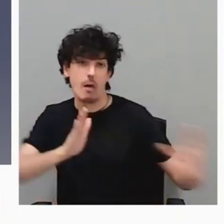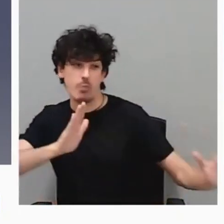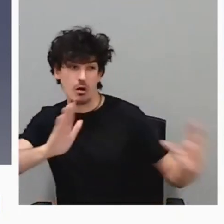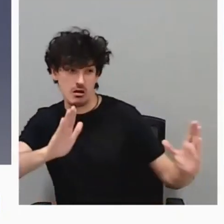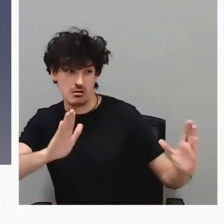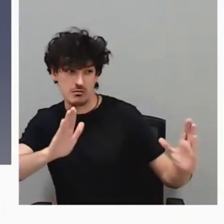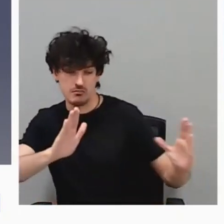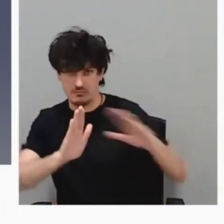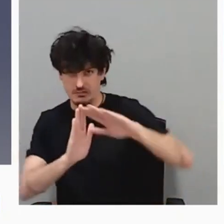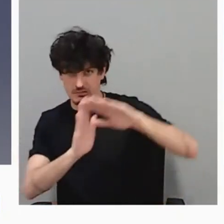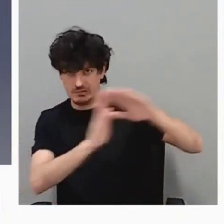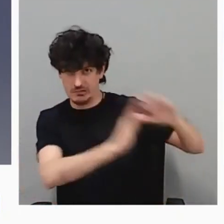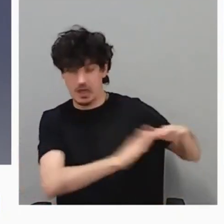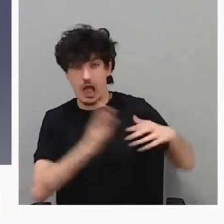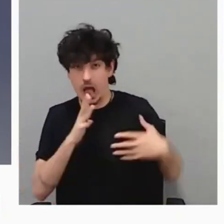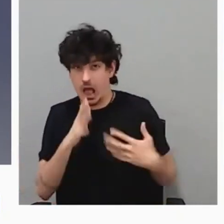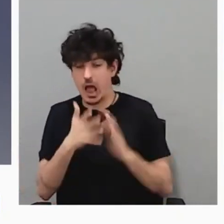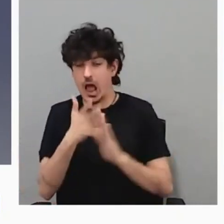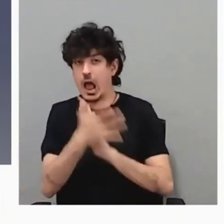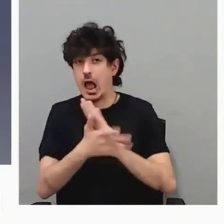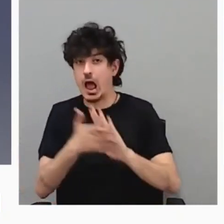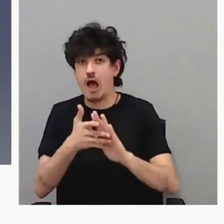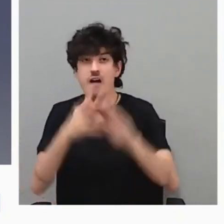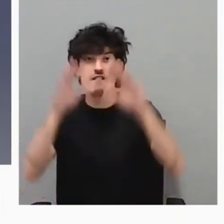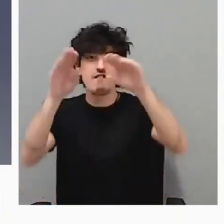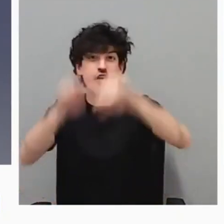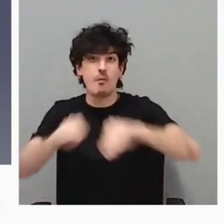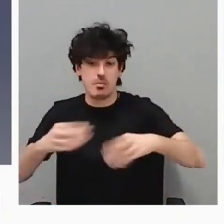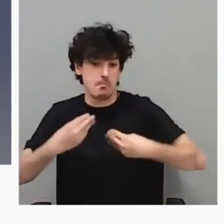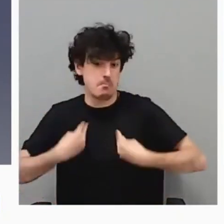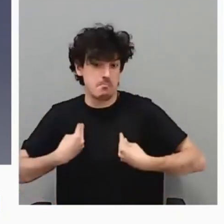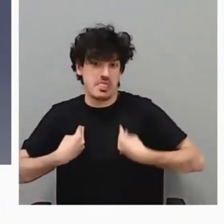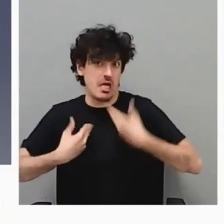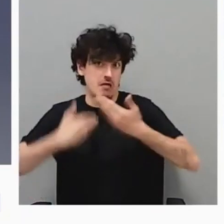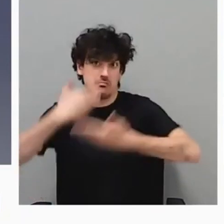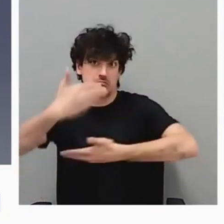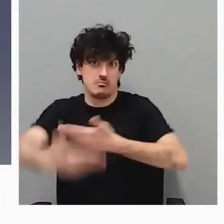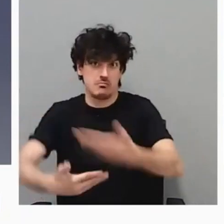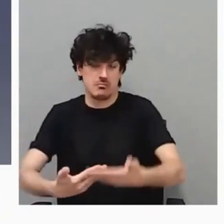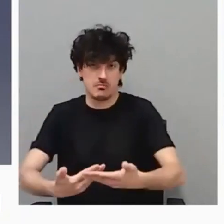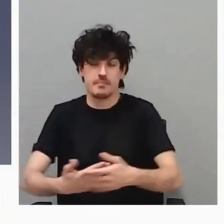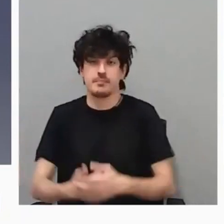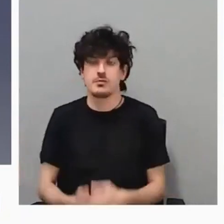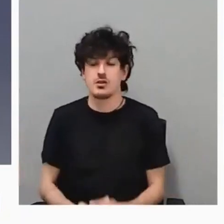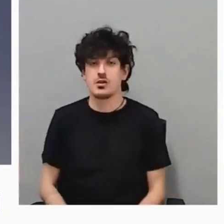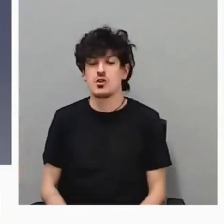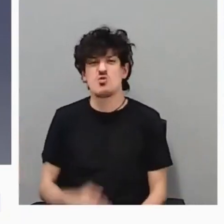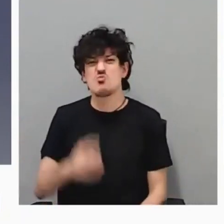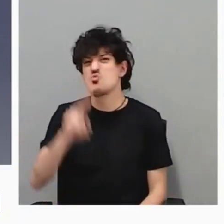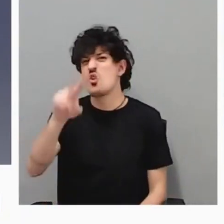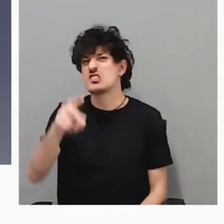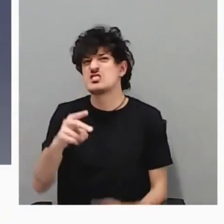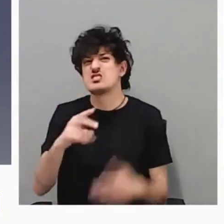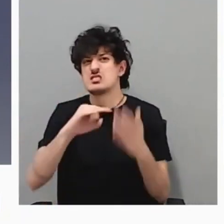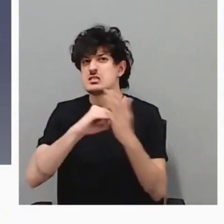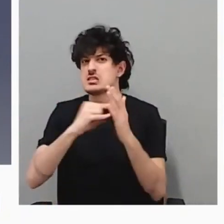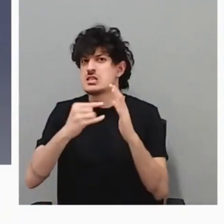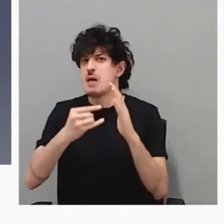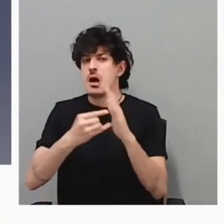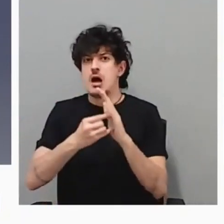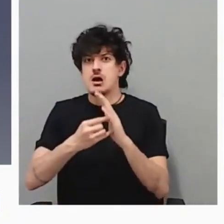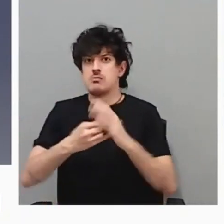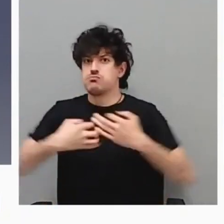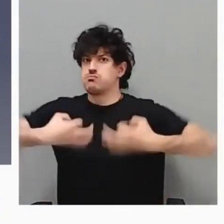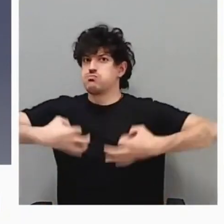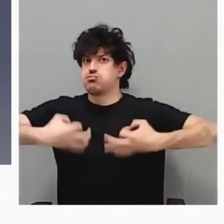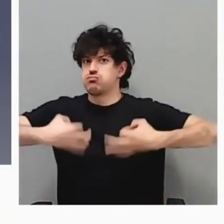de formación a lo largo de toda la vida, ¿no? Ya no es ese sistema rígido de los primeros 20 años,